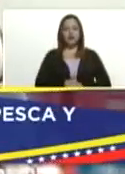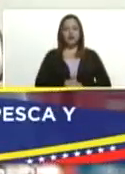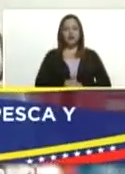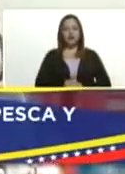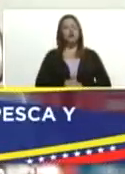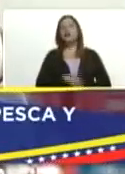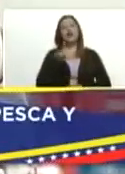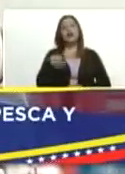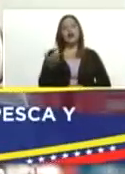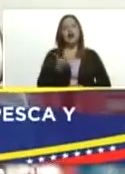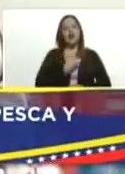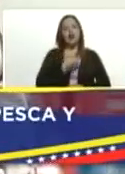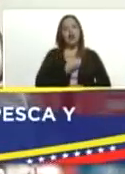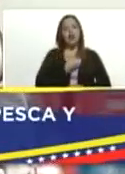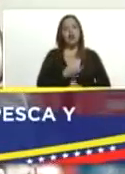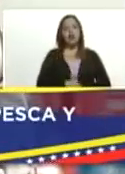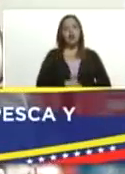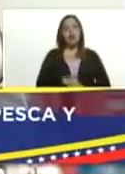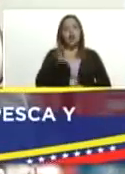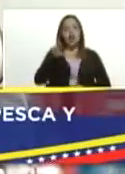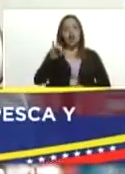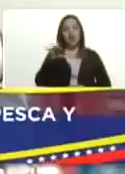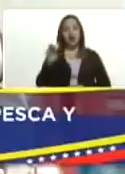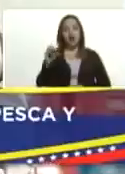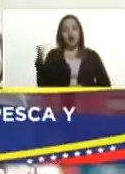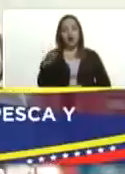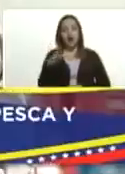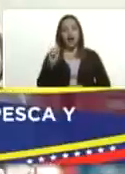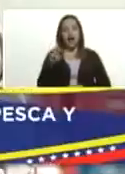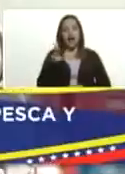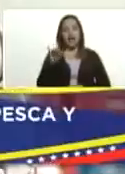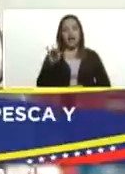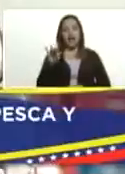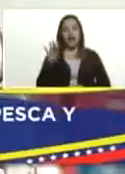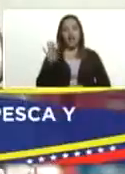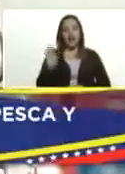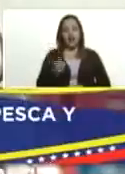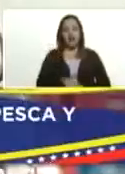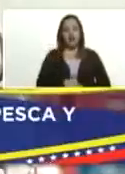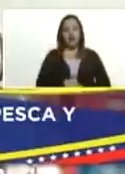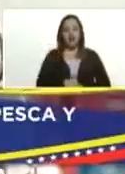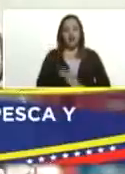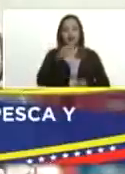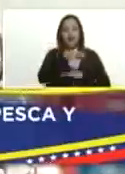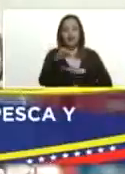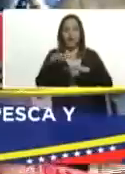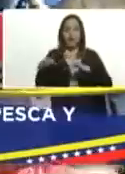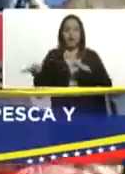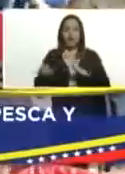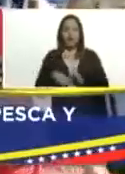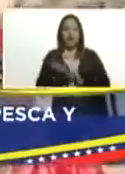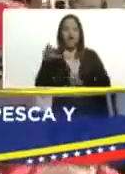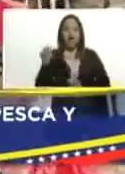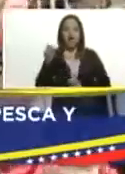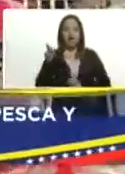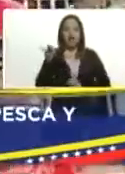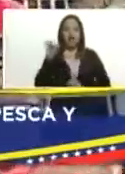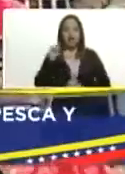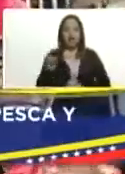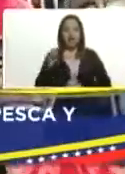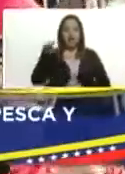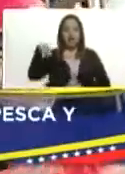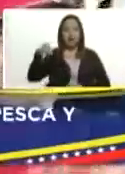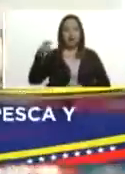el alcalde de Río Caribe, alcalde del municipio Arismendi, mi saludo, José Guerra.